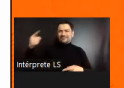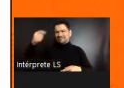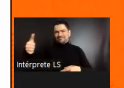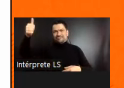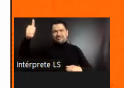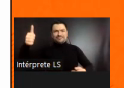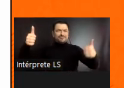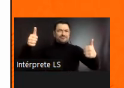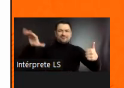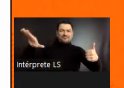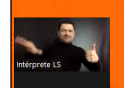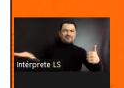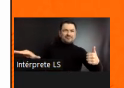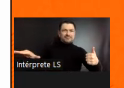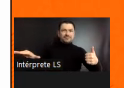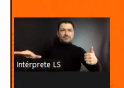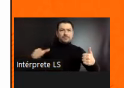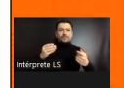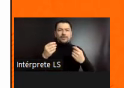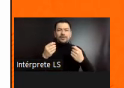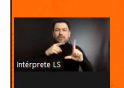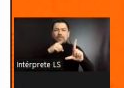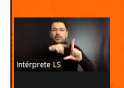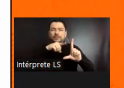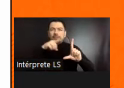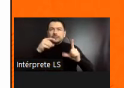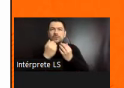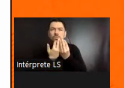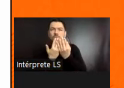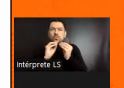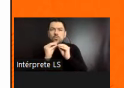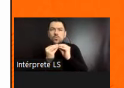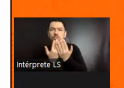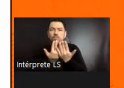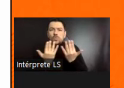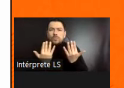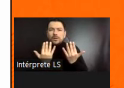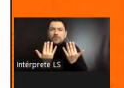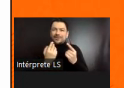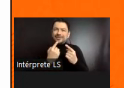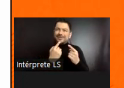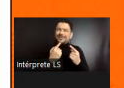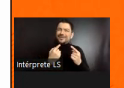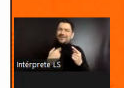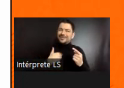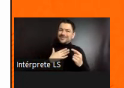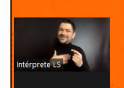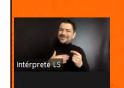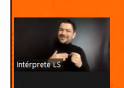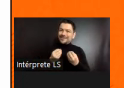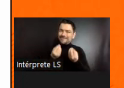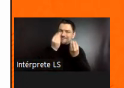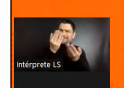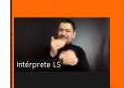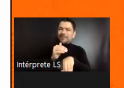datos cualitativos a un nivel más bajo. Quiero hablar de eso y quiero resaltar, y